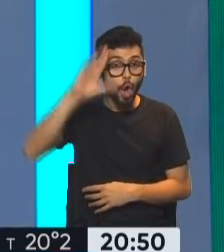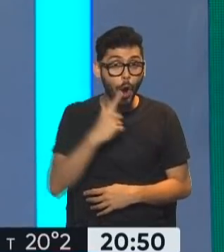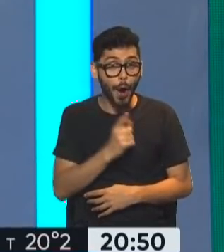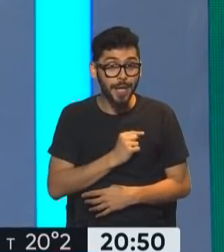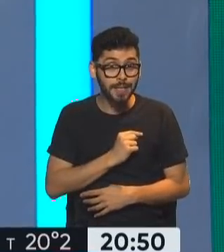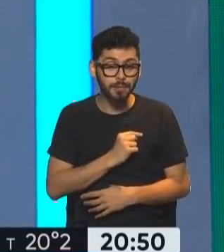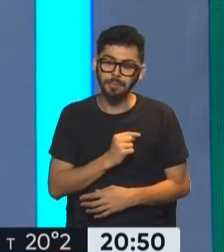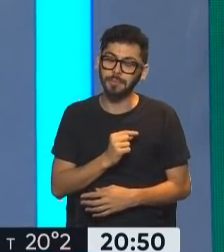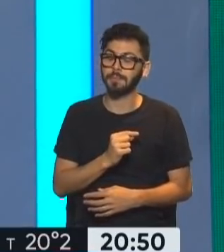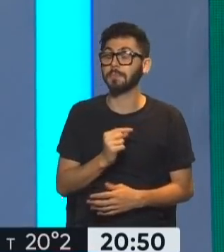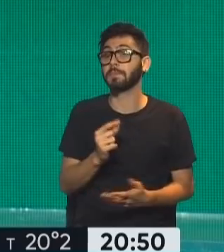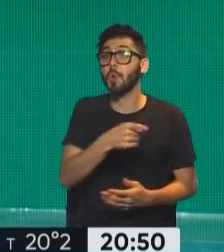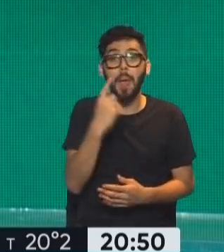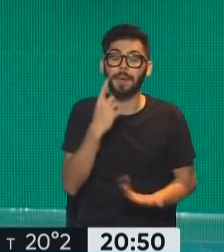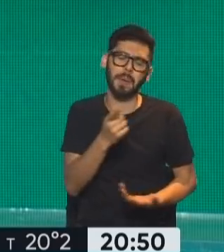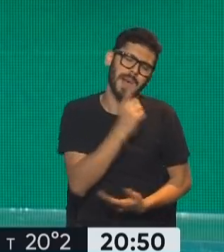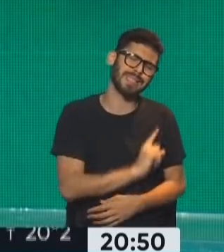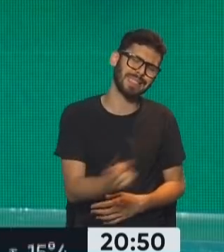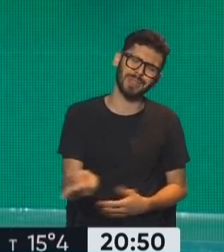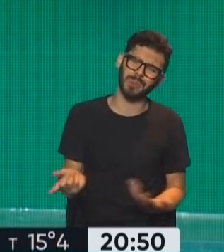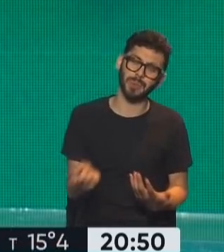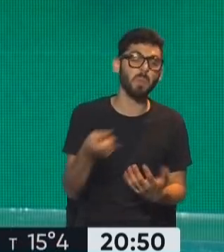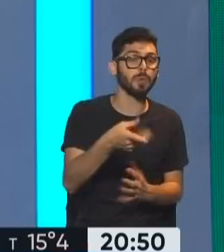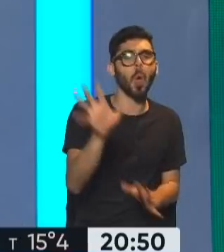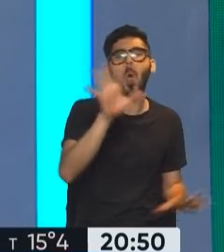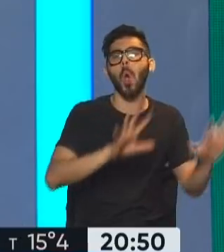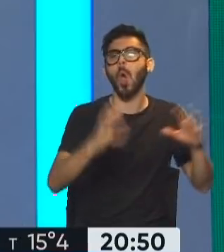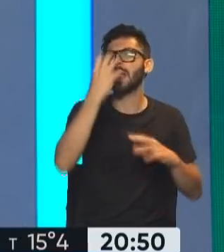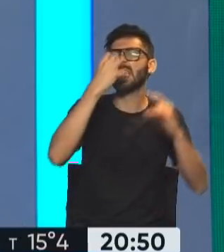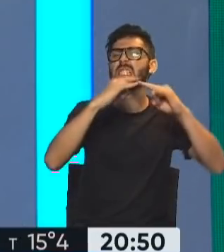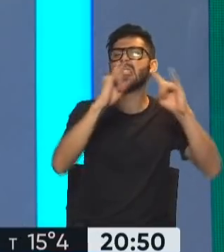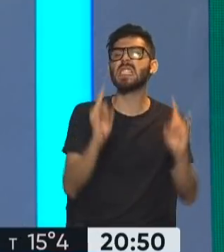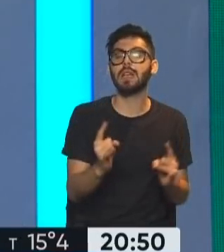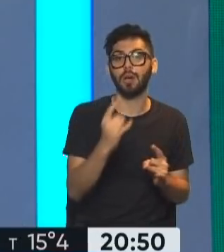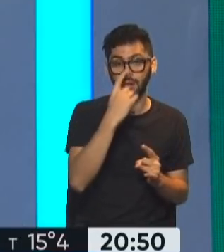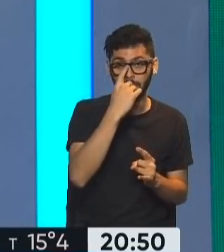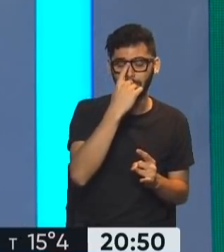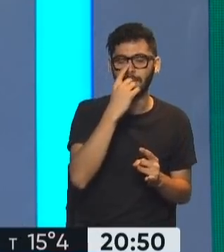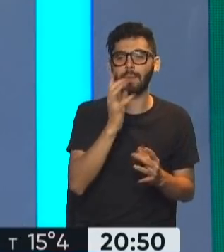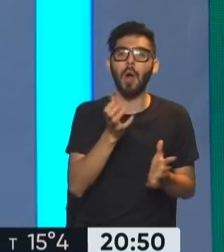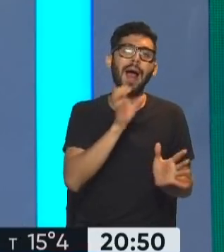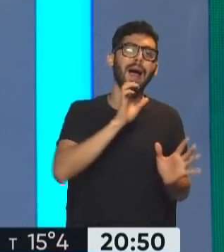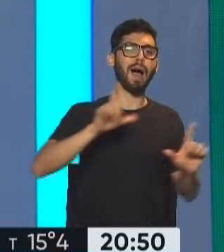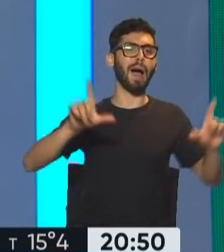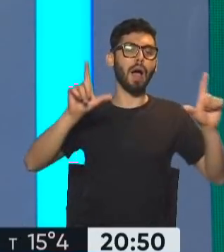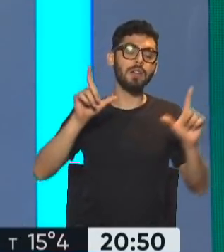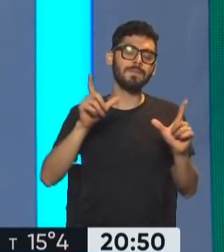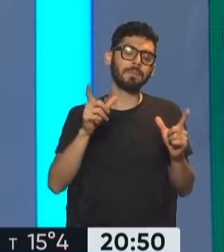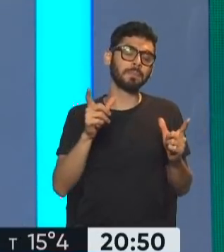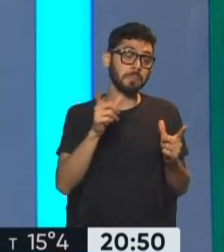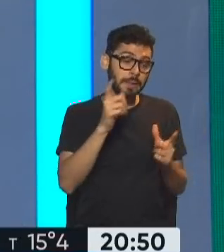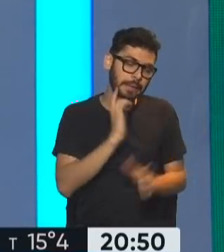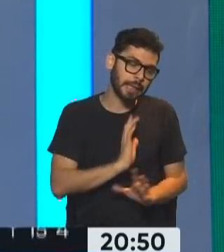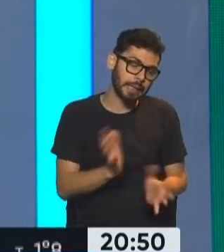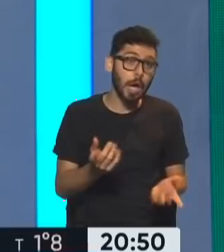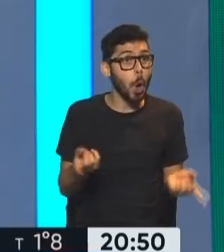que no. Si se presentó... Hizo el cirquito. Hizo el circuito, la payasada, ya está, no creo que vuelva.